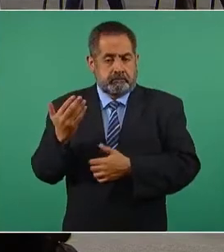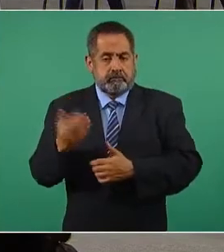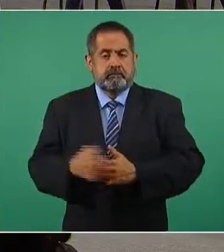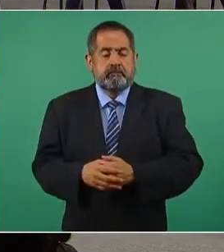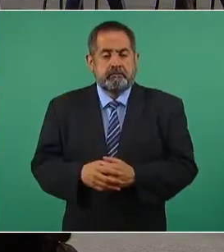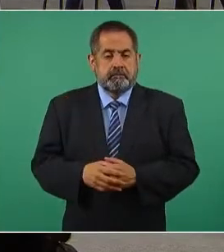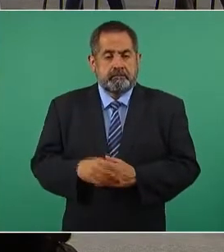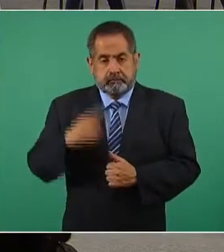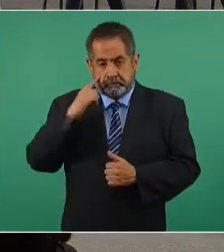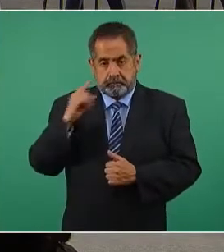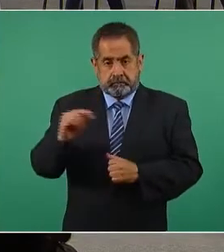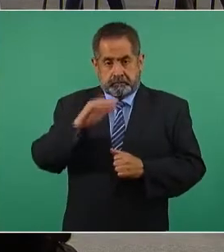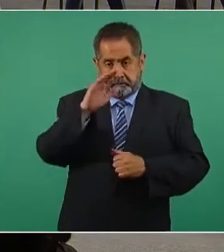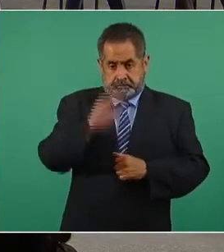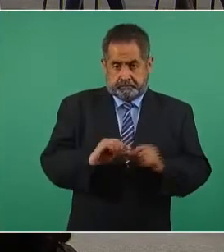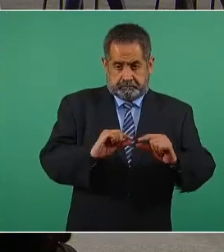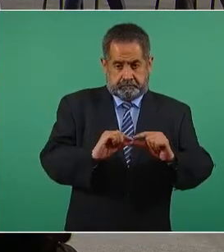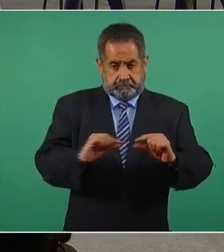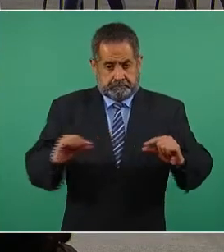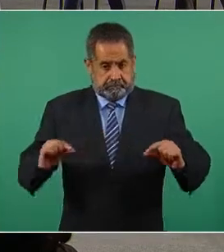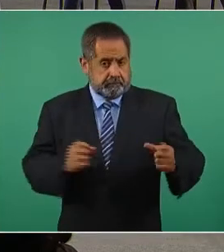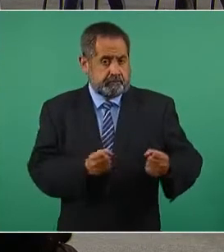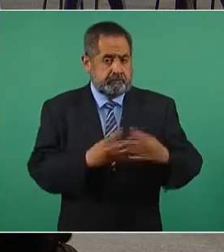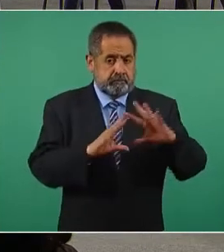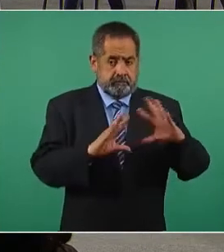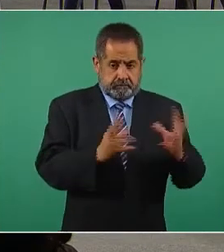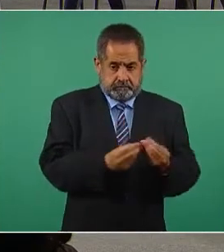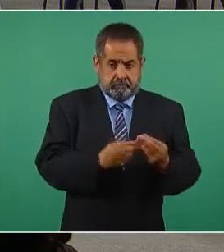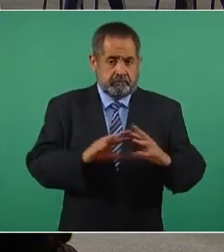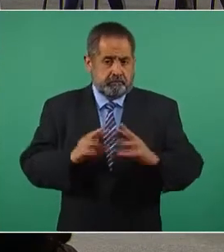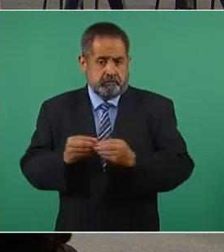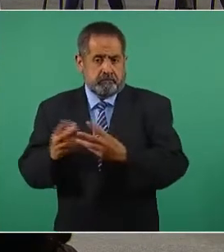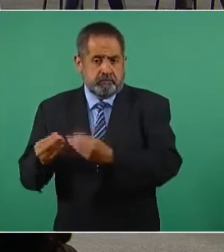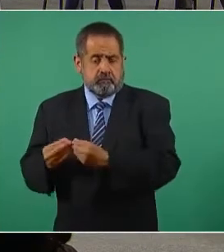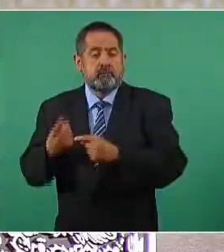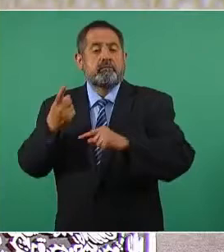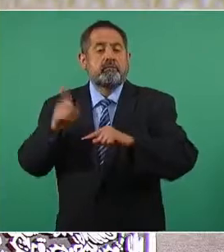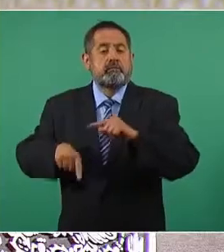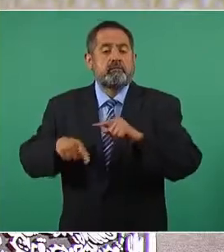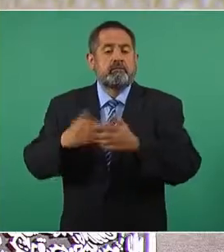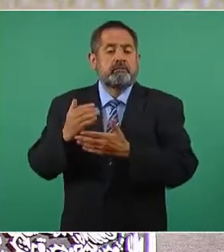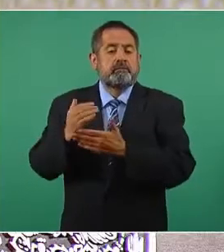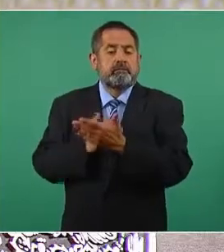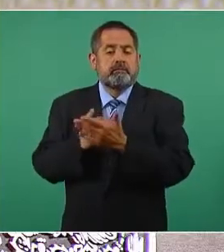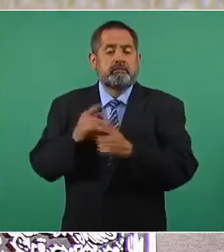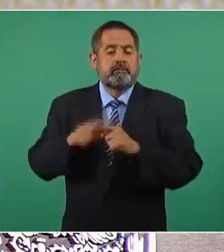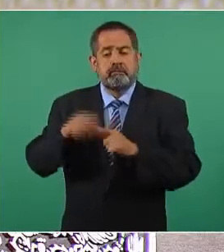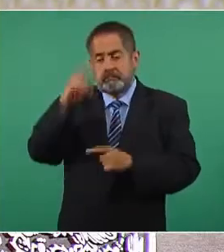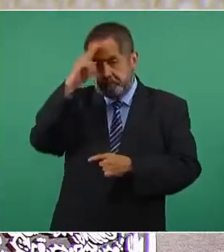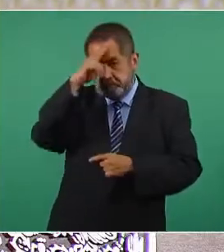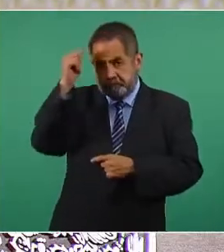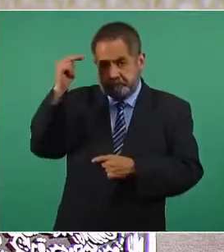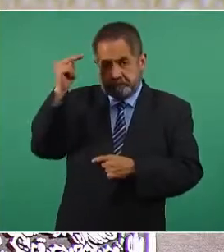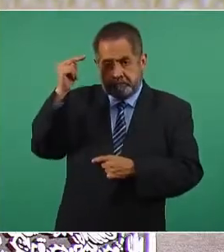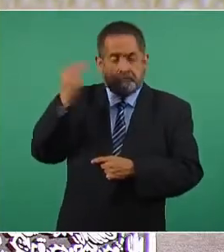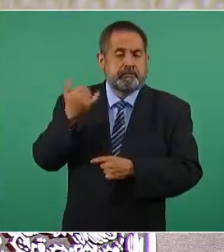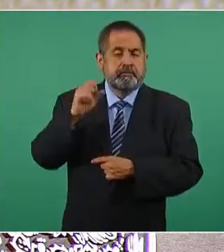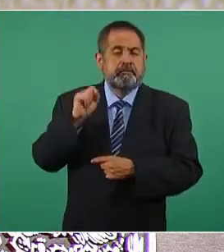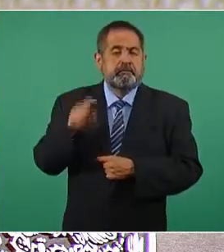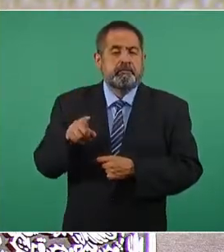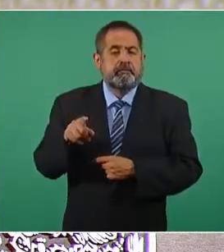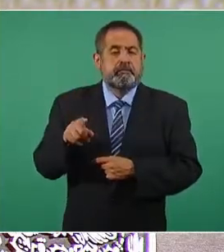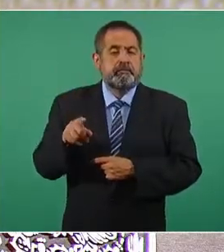parte de abajo, bueno, nada más ahí tendríamos que restarlos, en este caso lo que es precisamente Nayarit y lo que